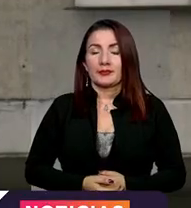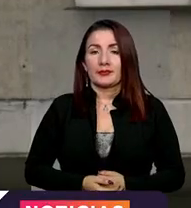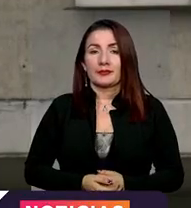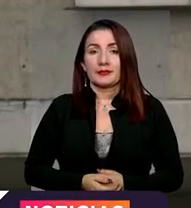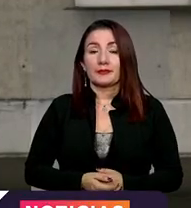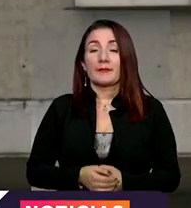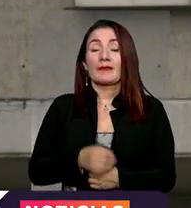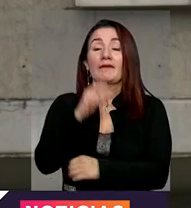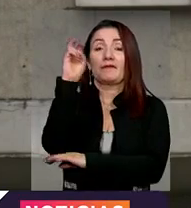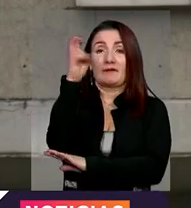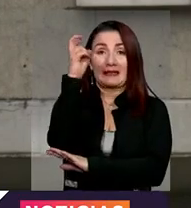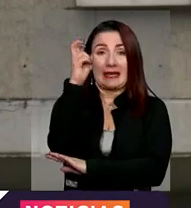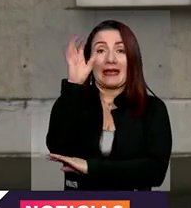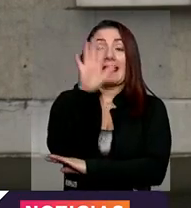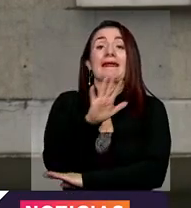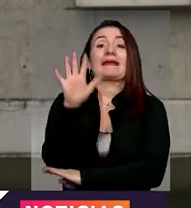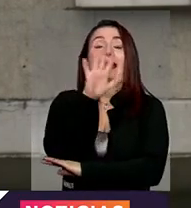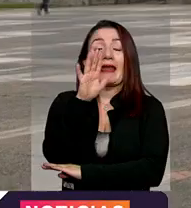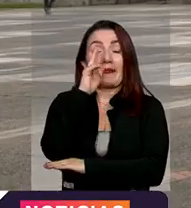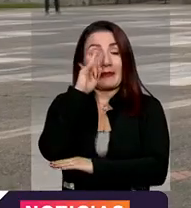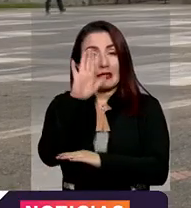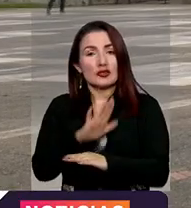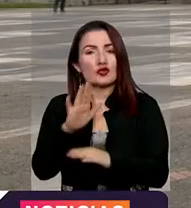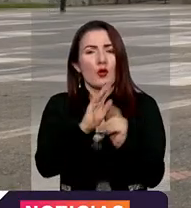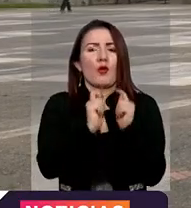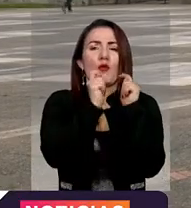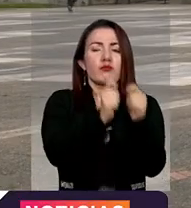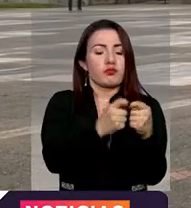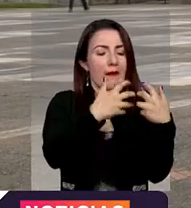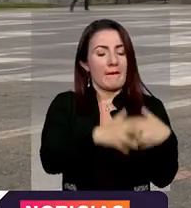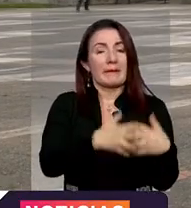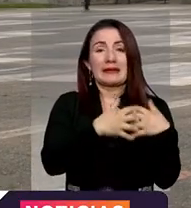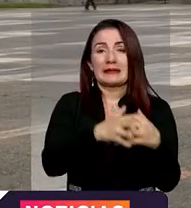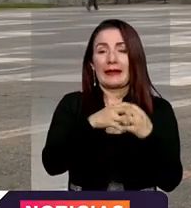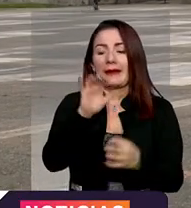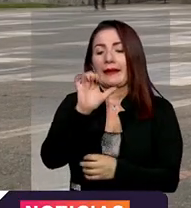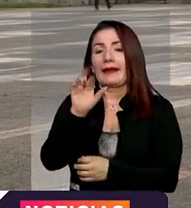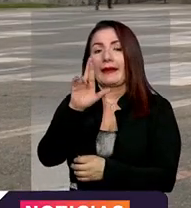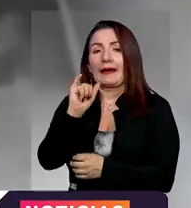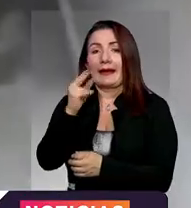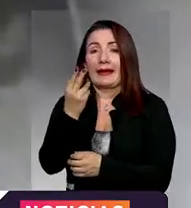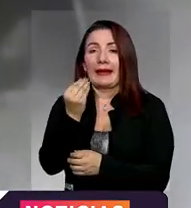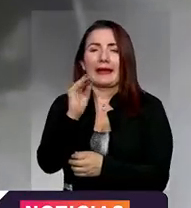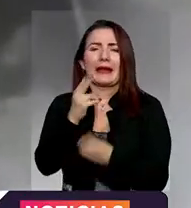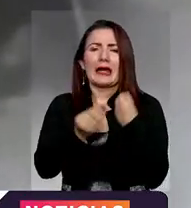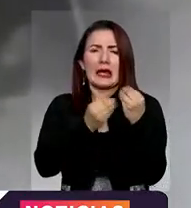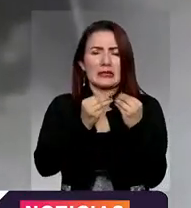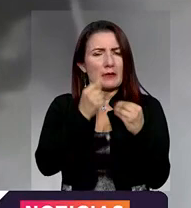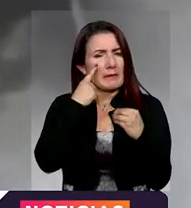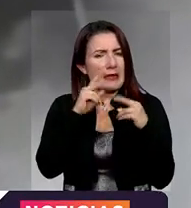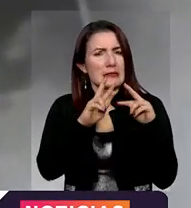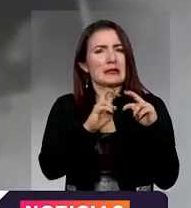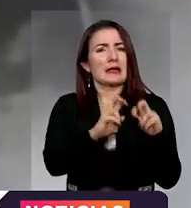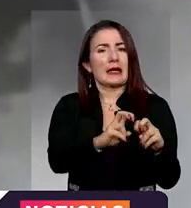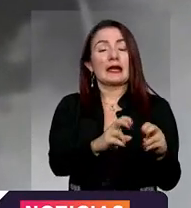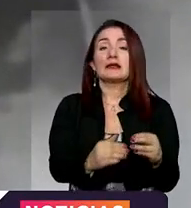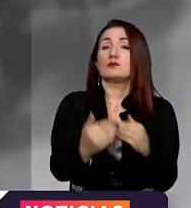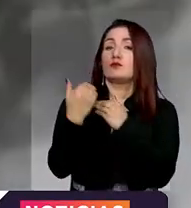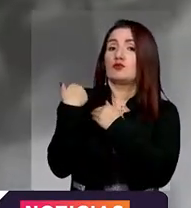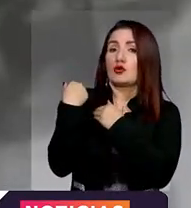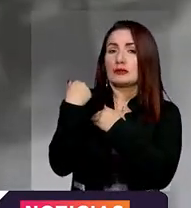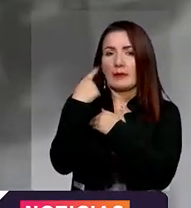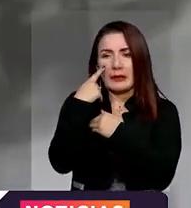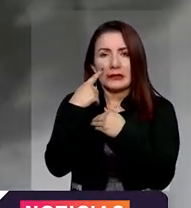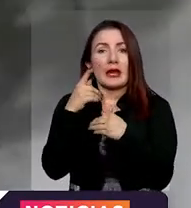la fiscalía general de la nación imputó al empresario samario enrique viles caballero como presunto responsable del delito de